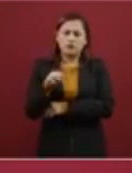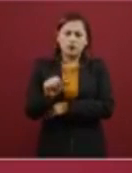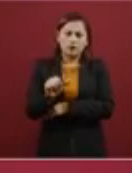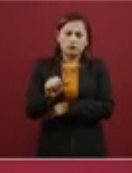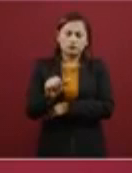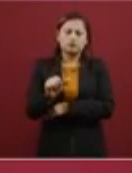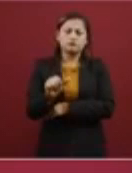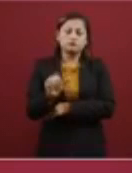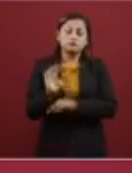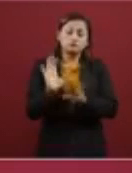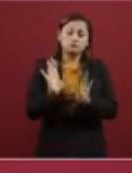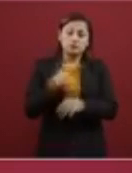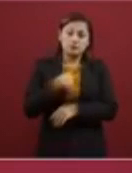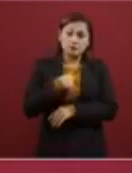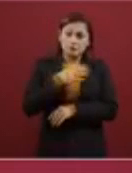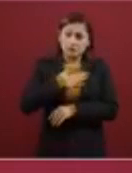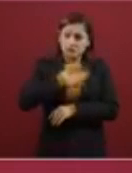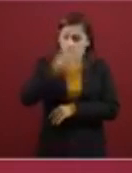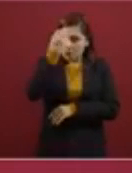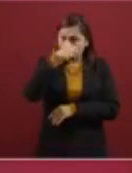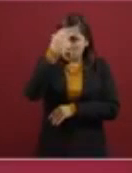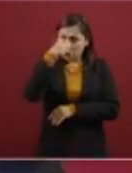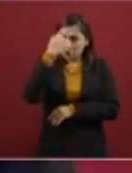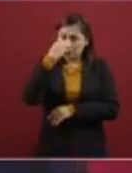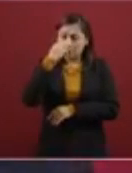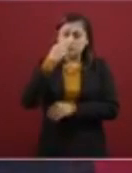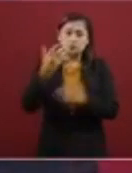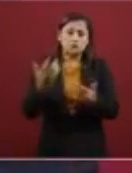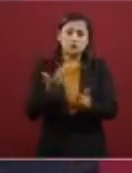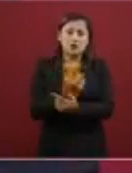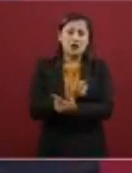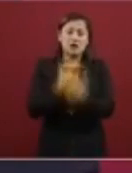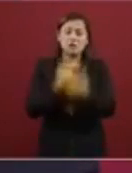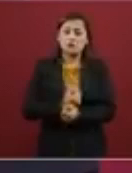yo creo que garantizando la libertad de expresión,